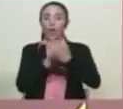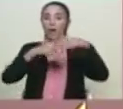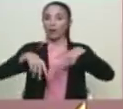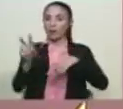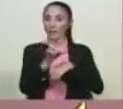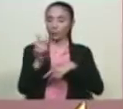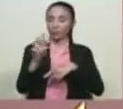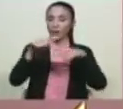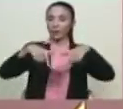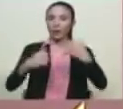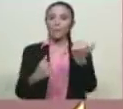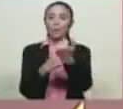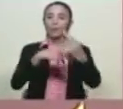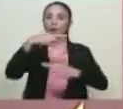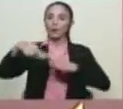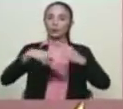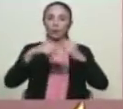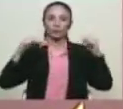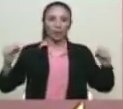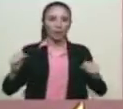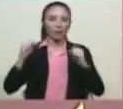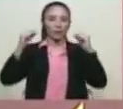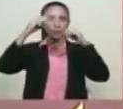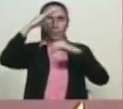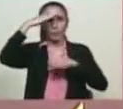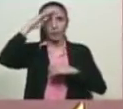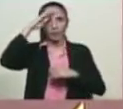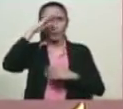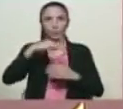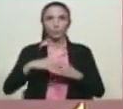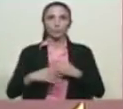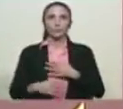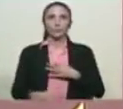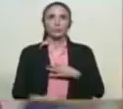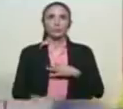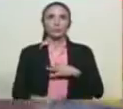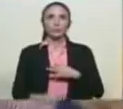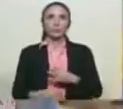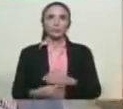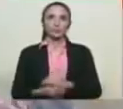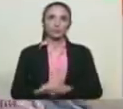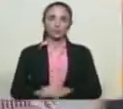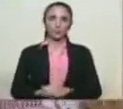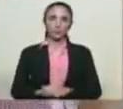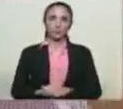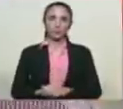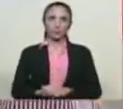Venezuela revolucionaria, ¡que viva el pueblo mexicano! ¡Que viva México!